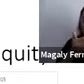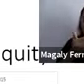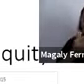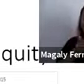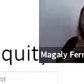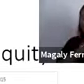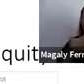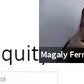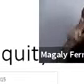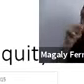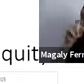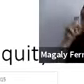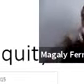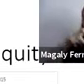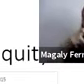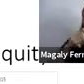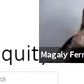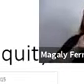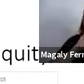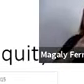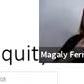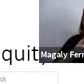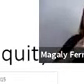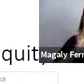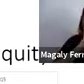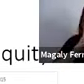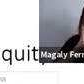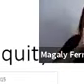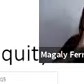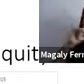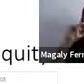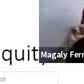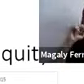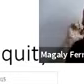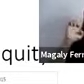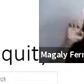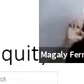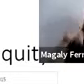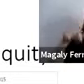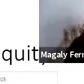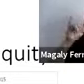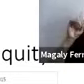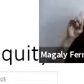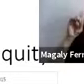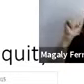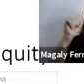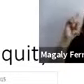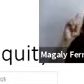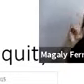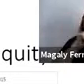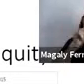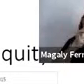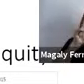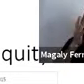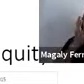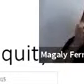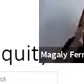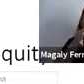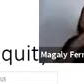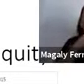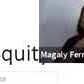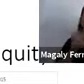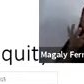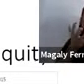que responde a la definición de inequidad, porque no se adhiere a esa aspiración colectiva de bienestar